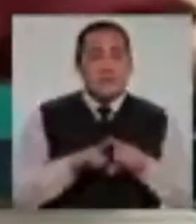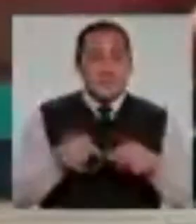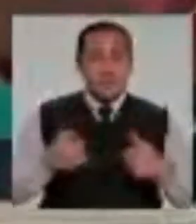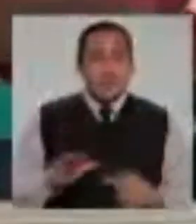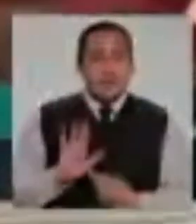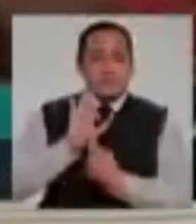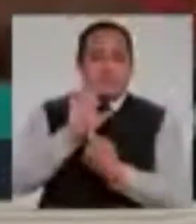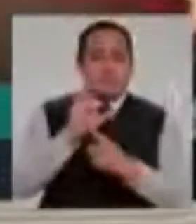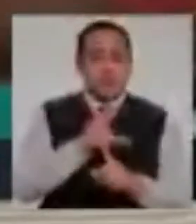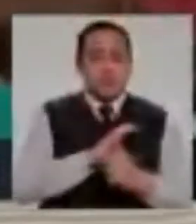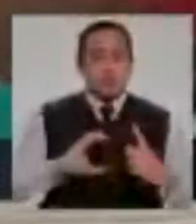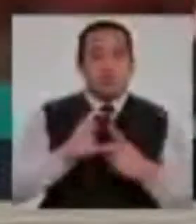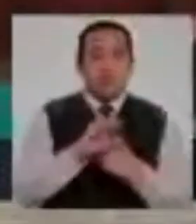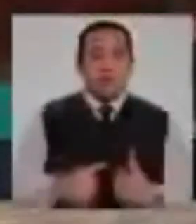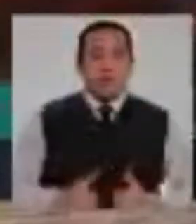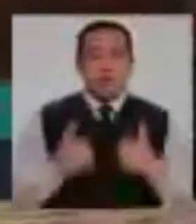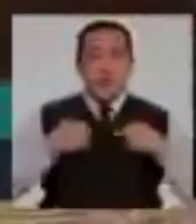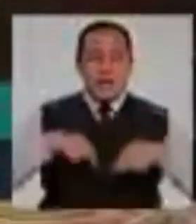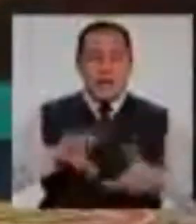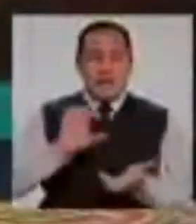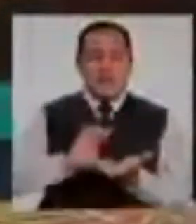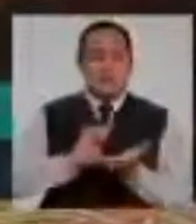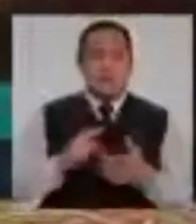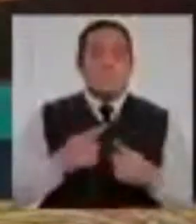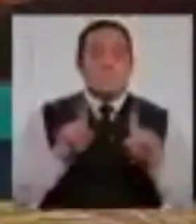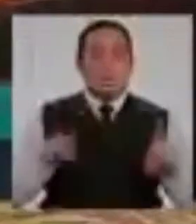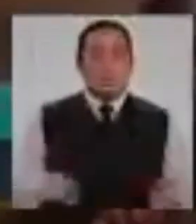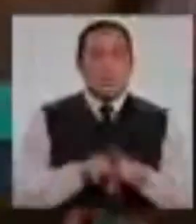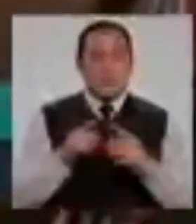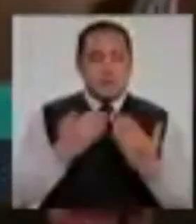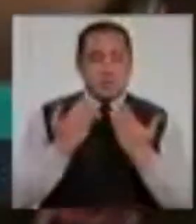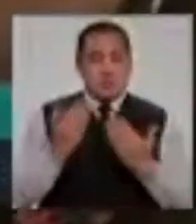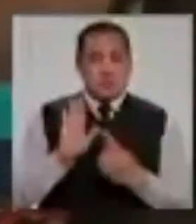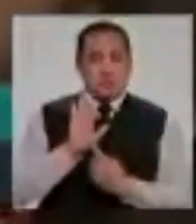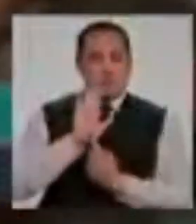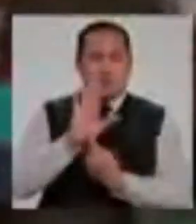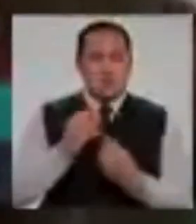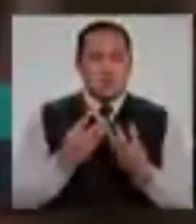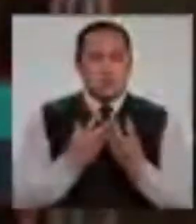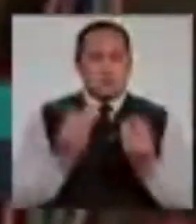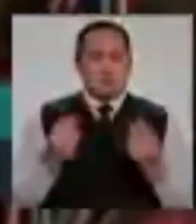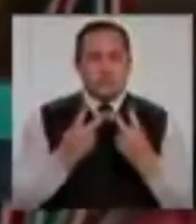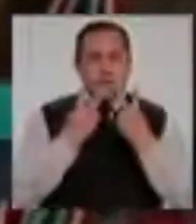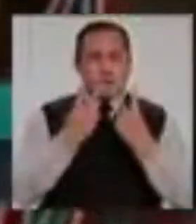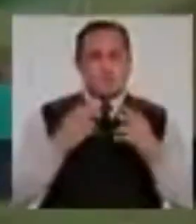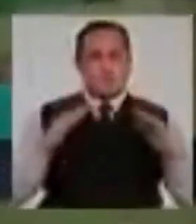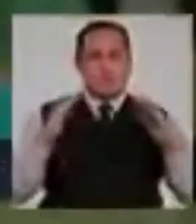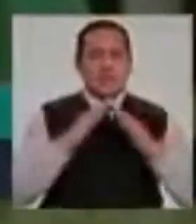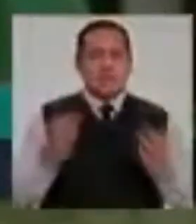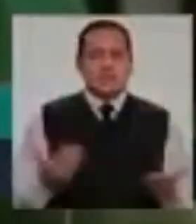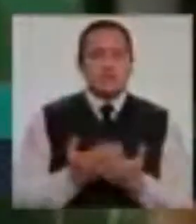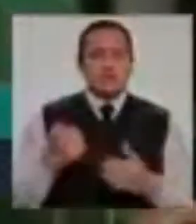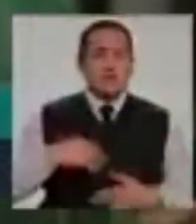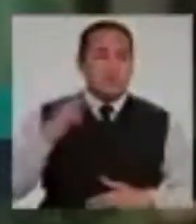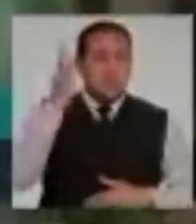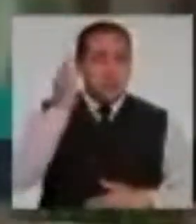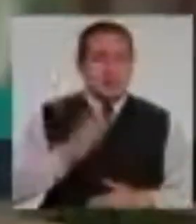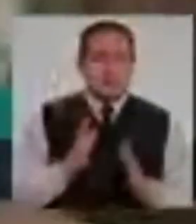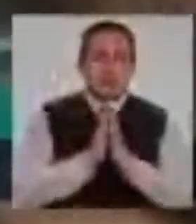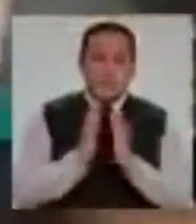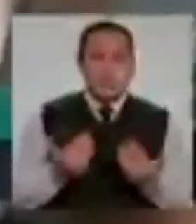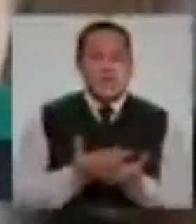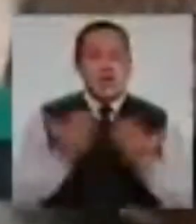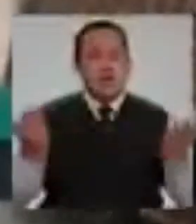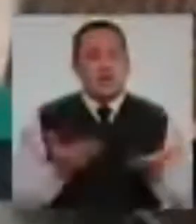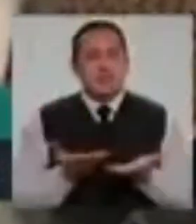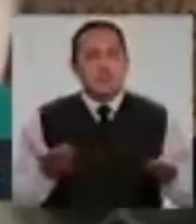aquí en Cultura Viva, acá en Lima, ¿no? Sin embargo, el arte mostrado queda muchas veces en casa. Ellas piden un lugar donde